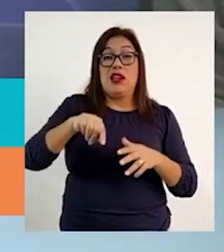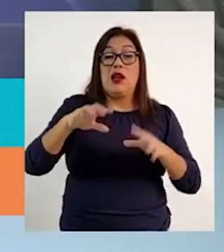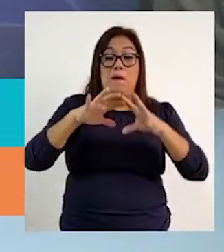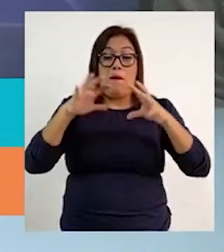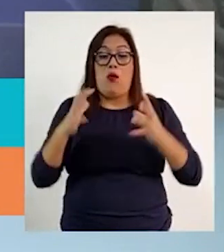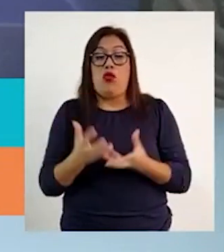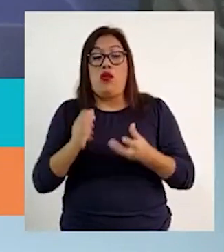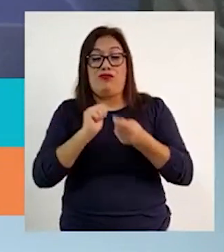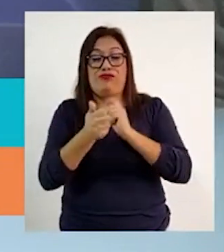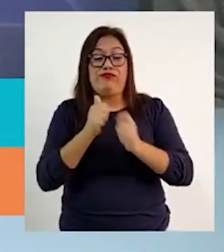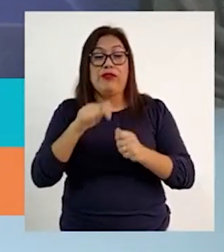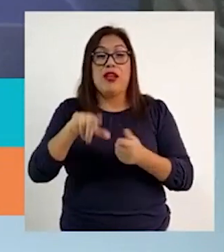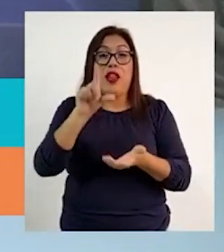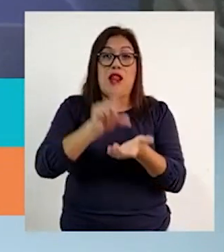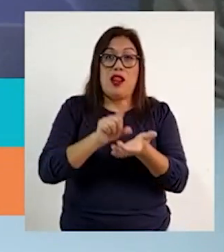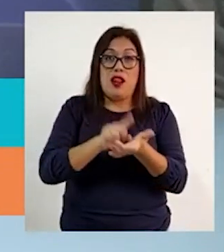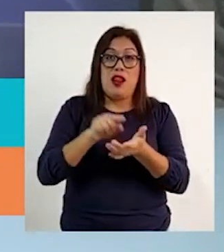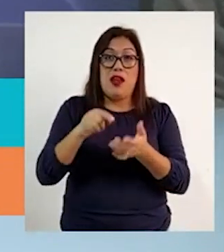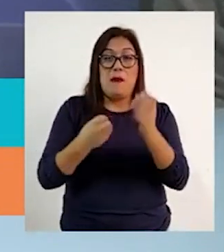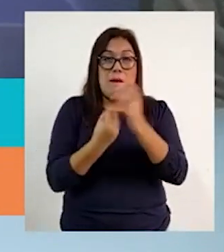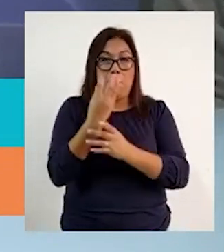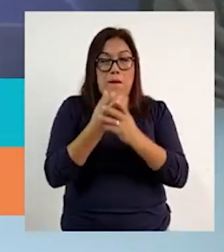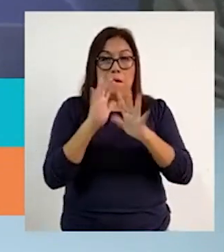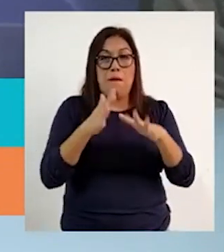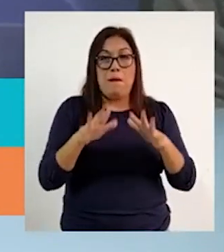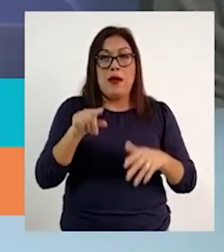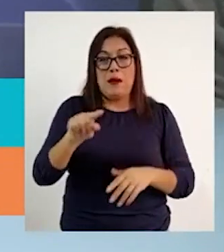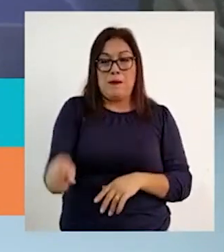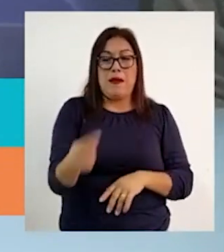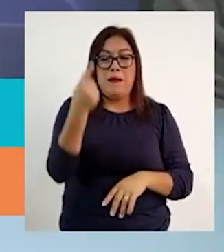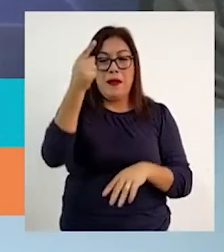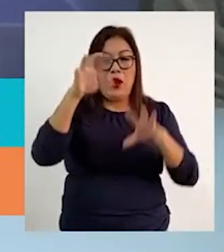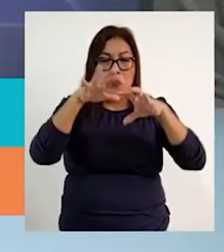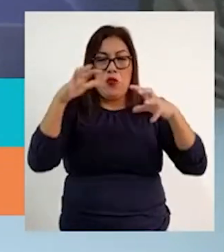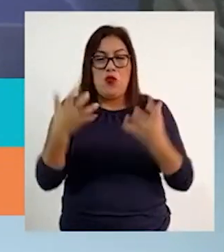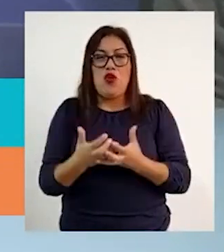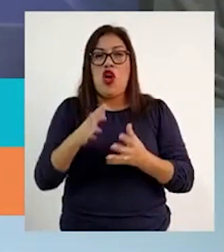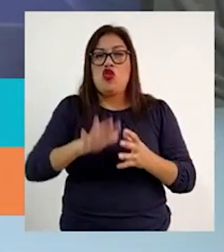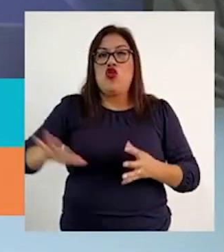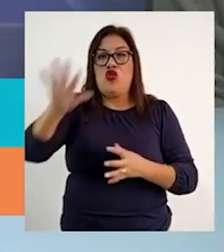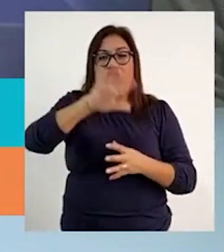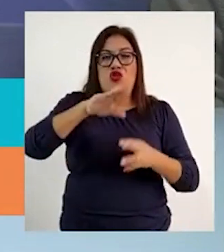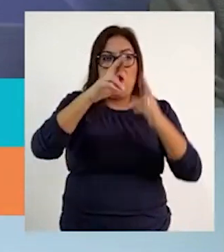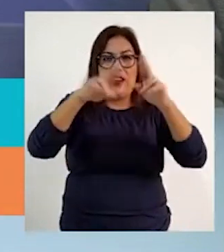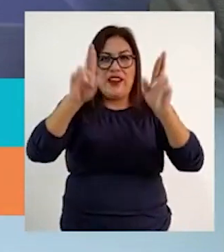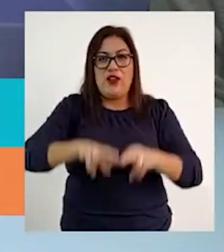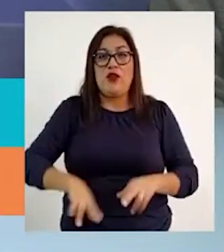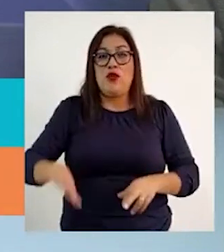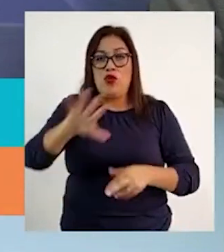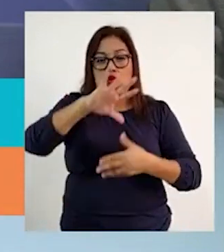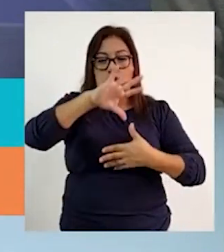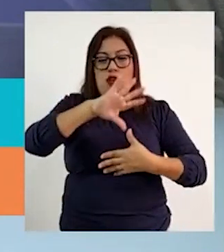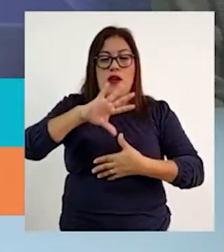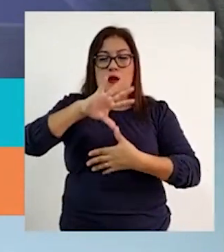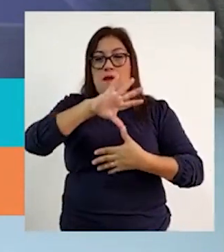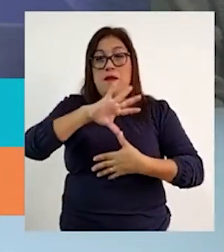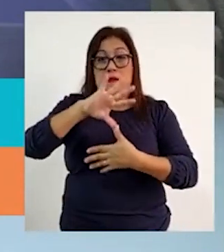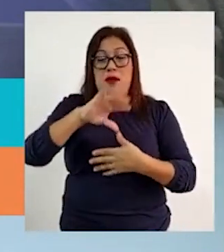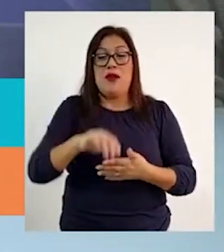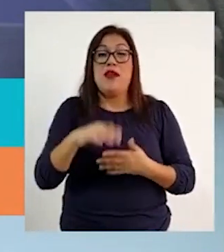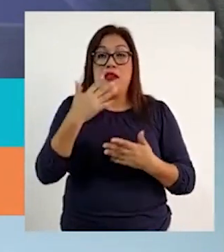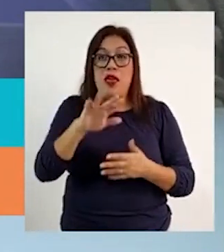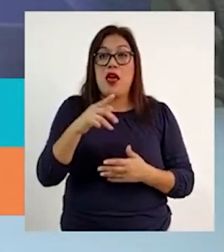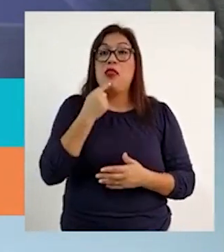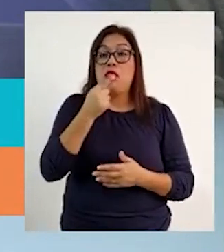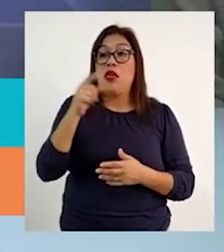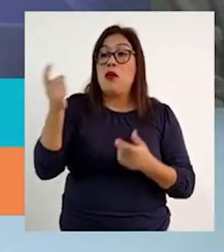mes de septiembre. Es el primer mundial que se va a hacer en toda la región de América, donde ya han confirmado más de 300